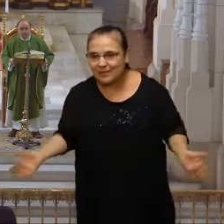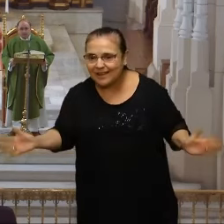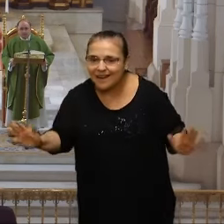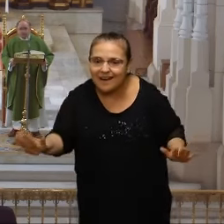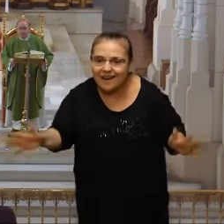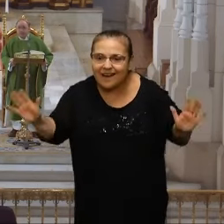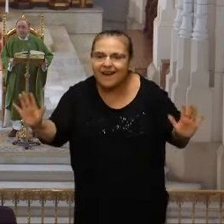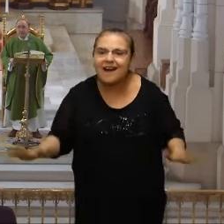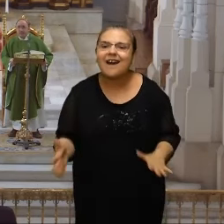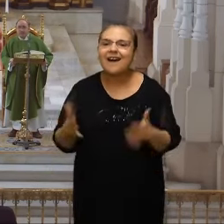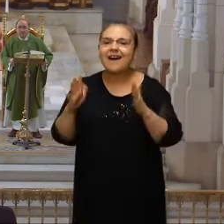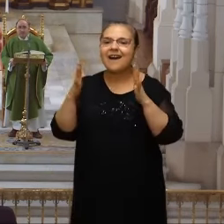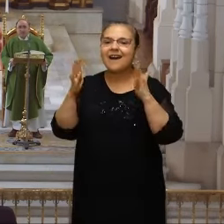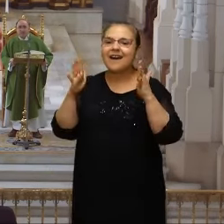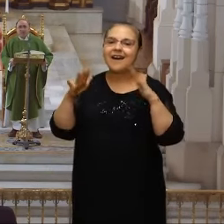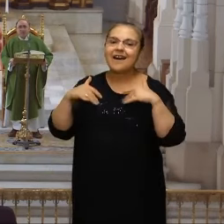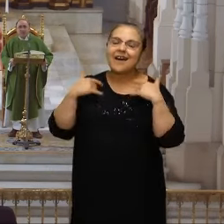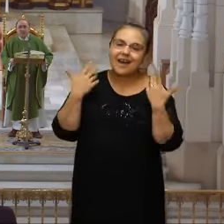Aleluya.